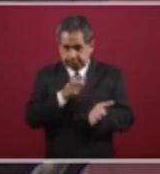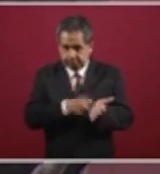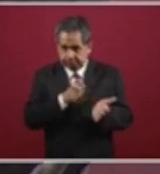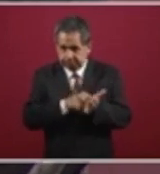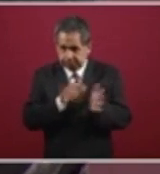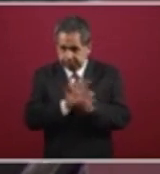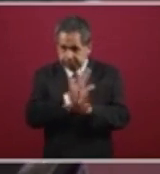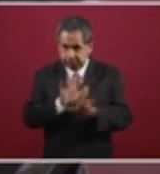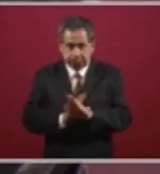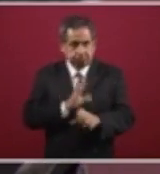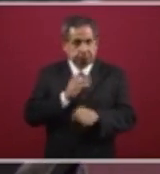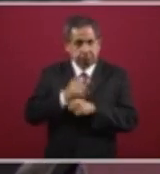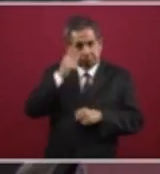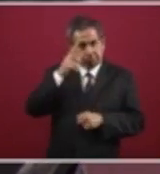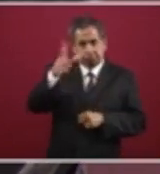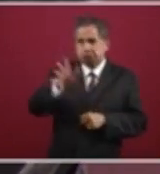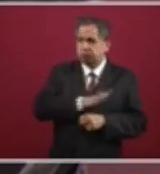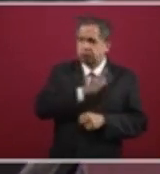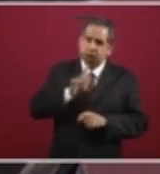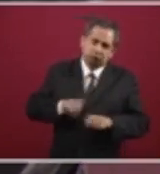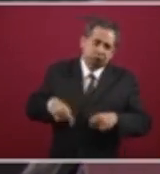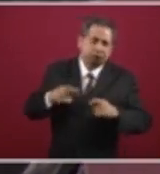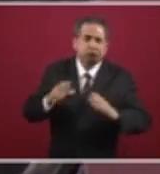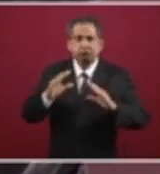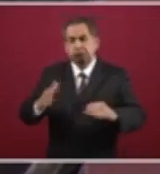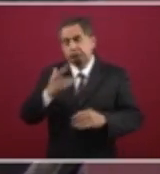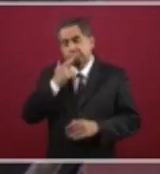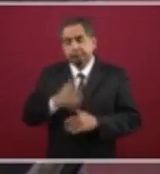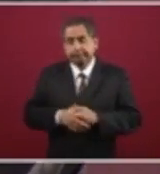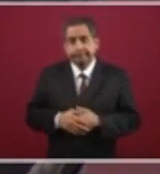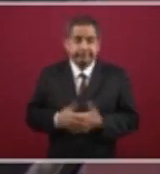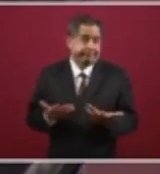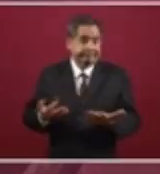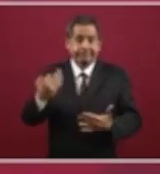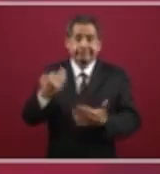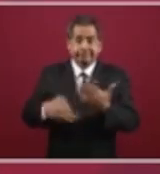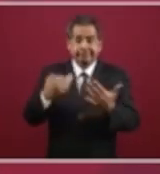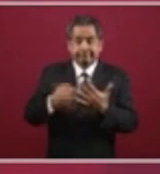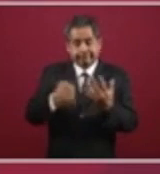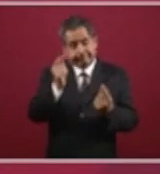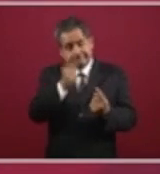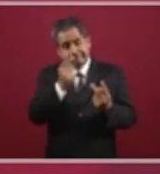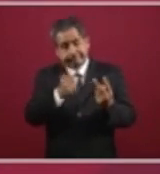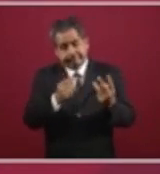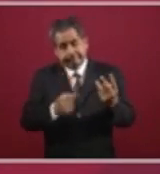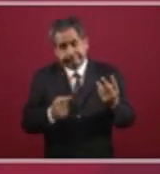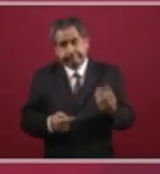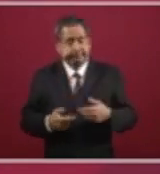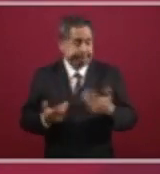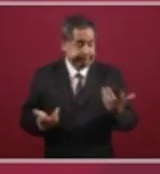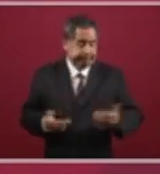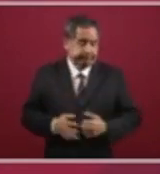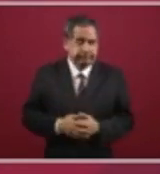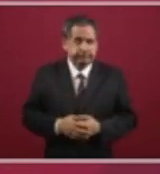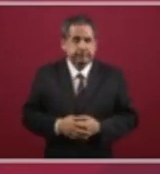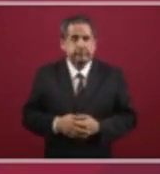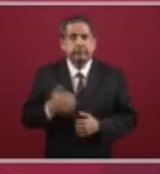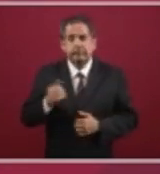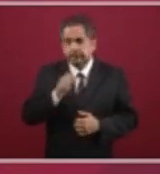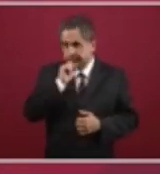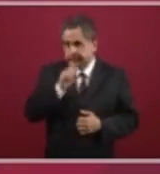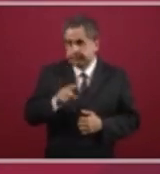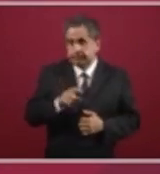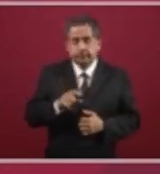para mejorar la calidad de la enseñanza. Todo eso está pendiente. Y en cuanto a